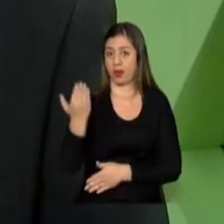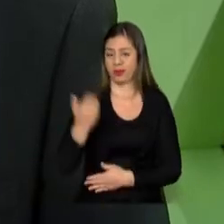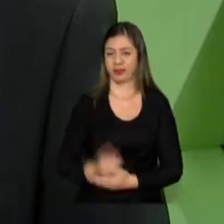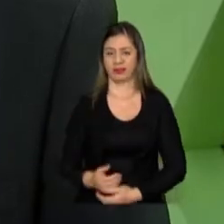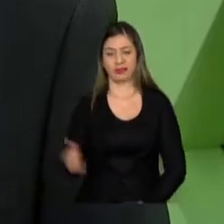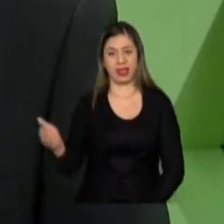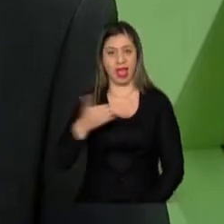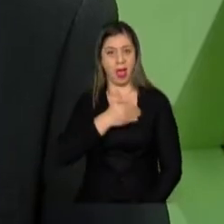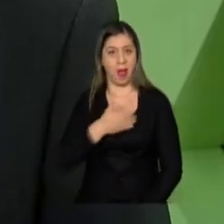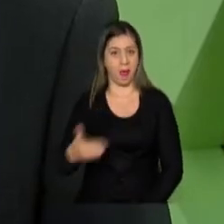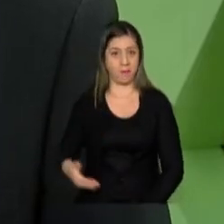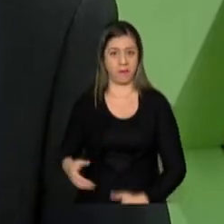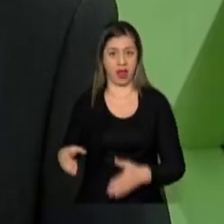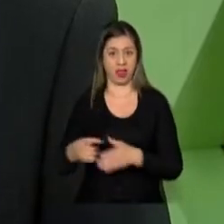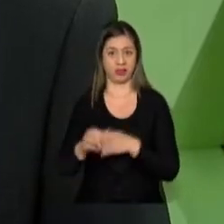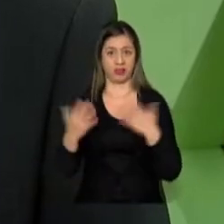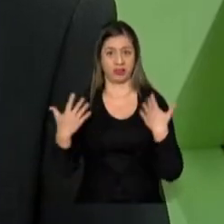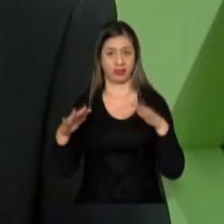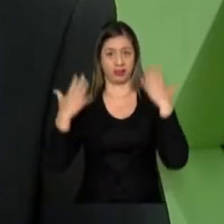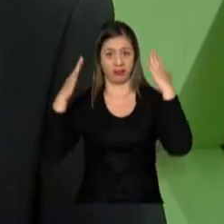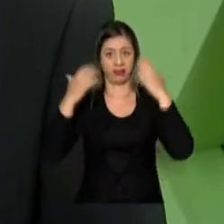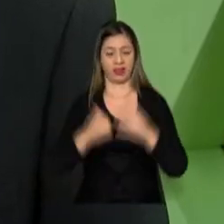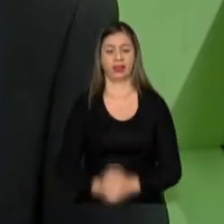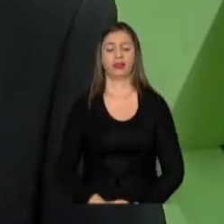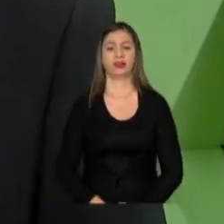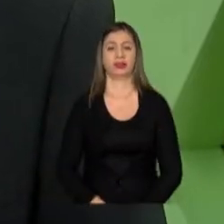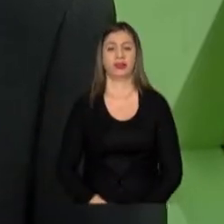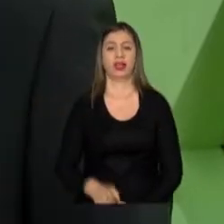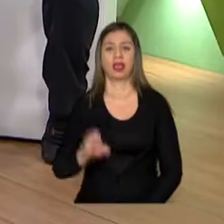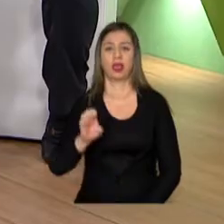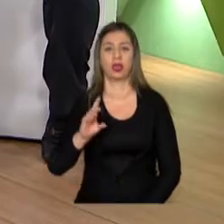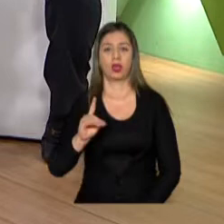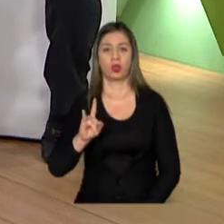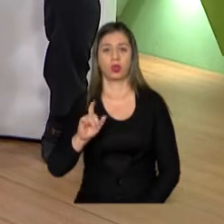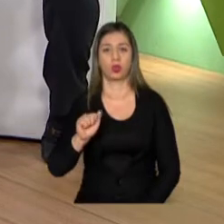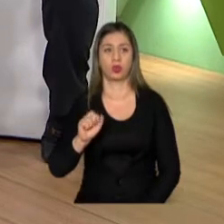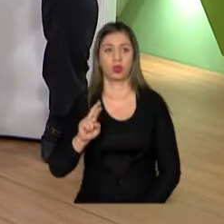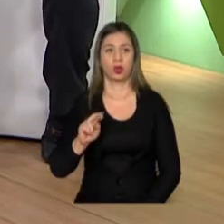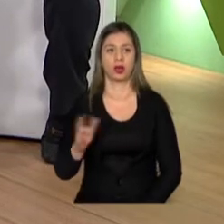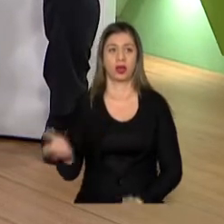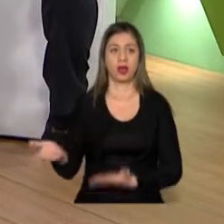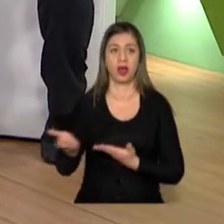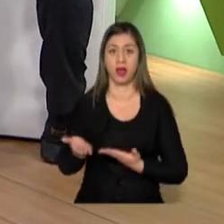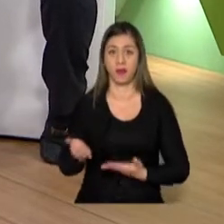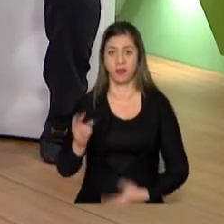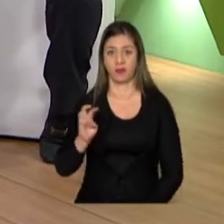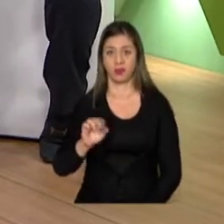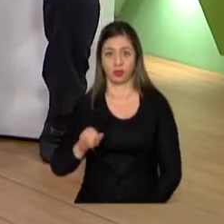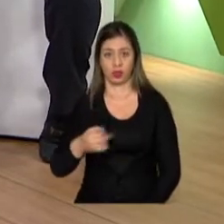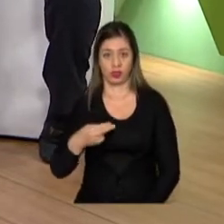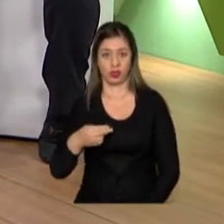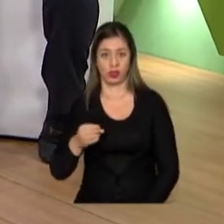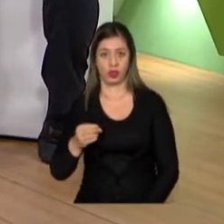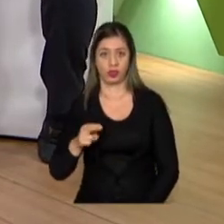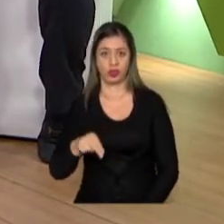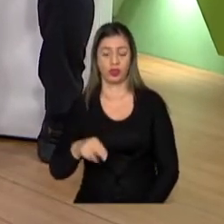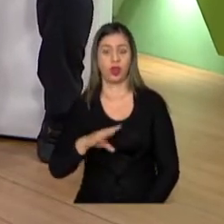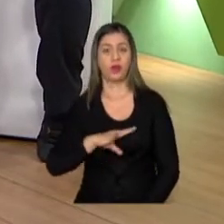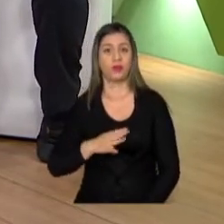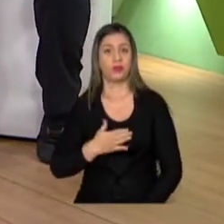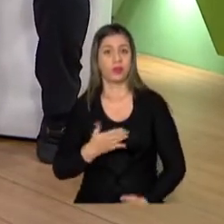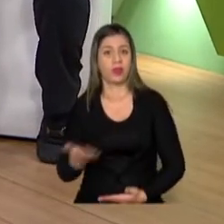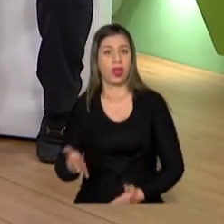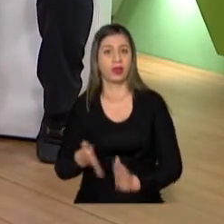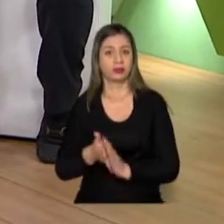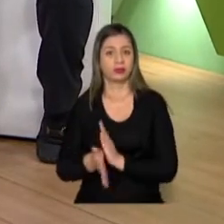al presidente honorario de la feria, John Edward Meyers. John, bienvenido. Qué placer tenerlo aquí en Cali, en el